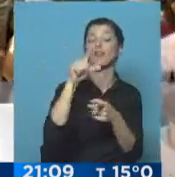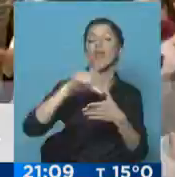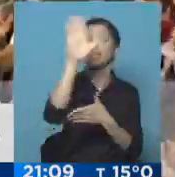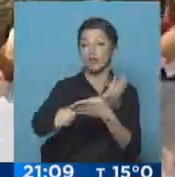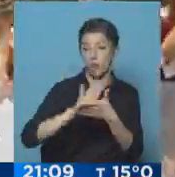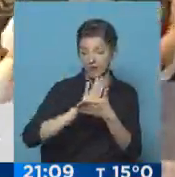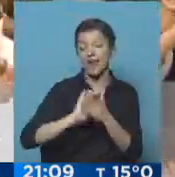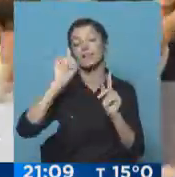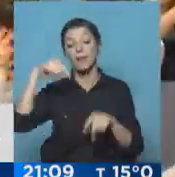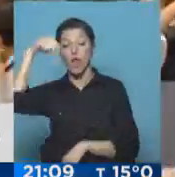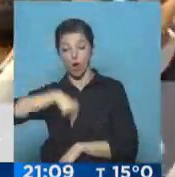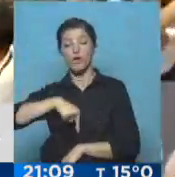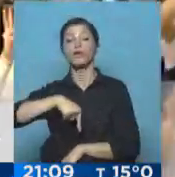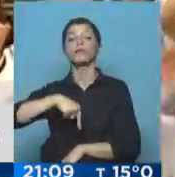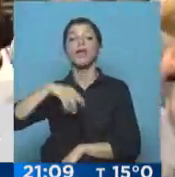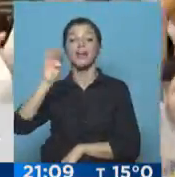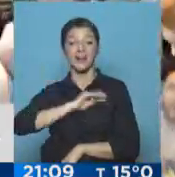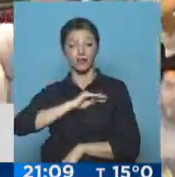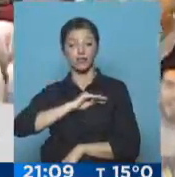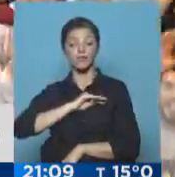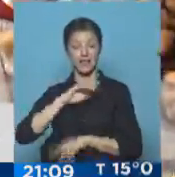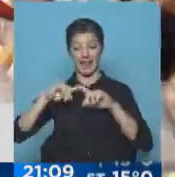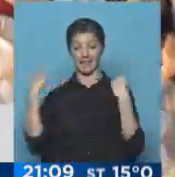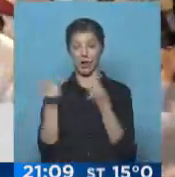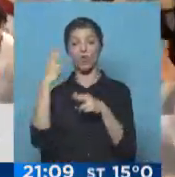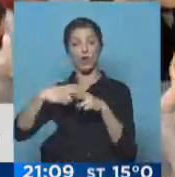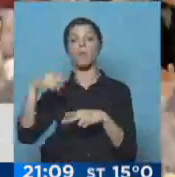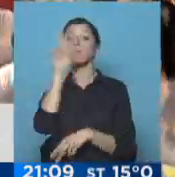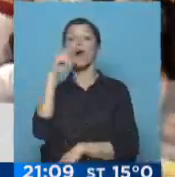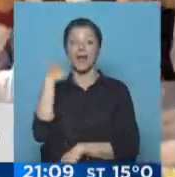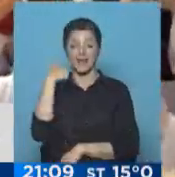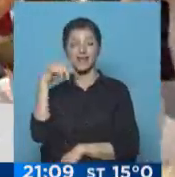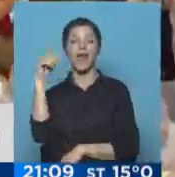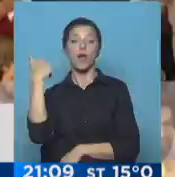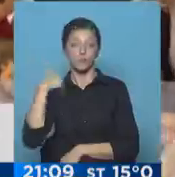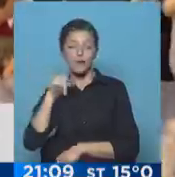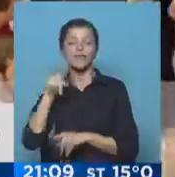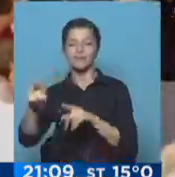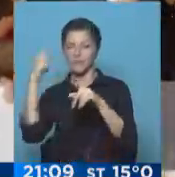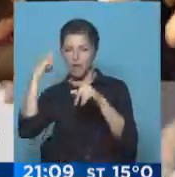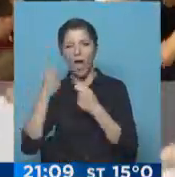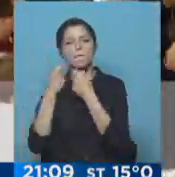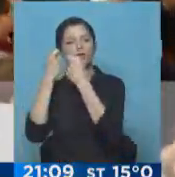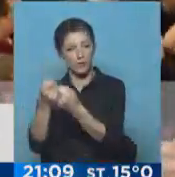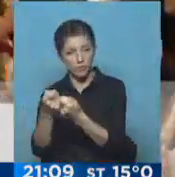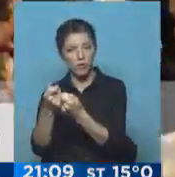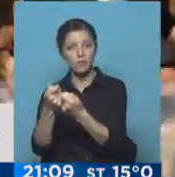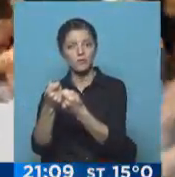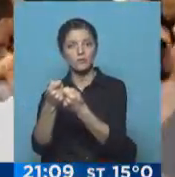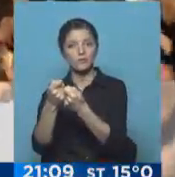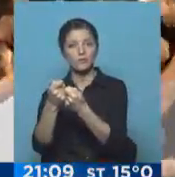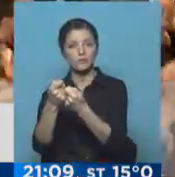que en el acto central que tuvo lugar en el Salón Mujeres del Bicentenario, con el respaldo brindado al candidato presidencial del